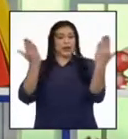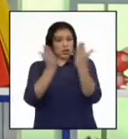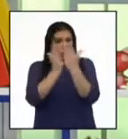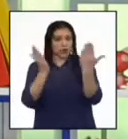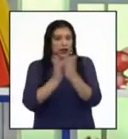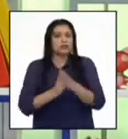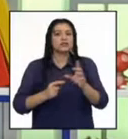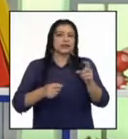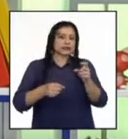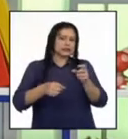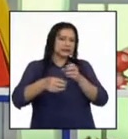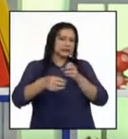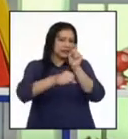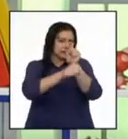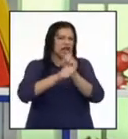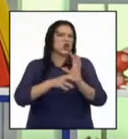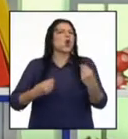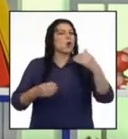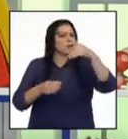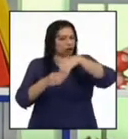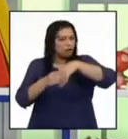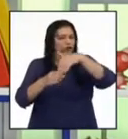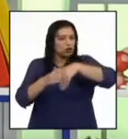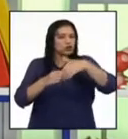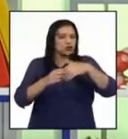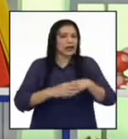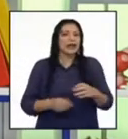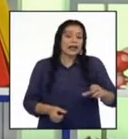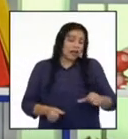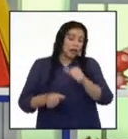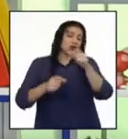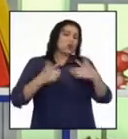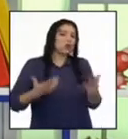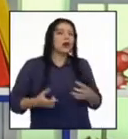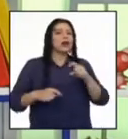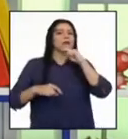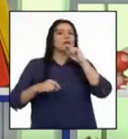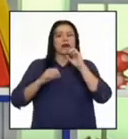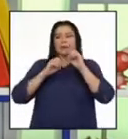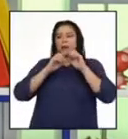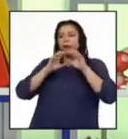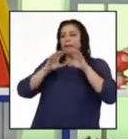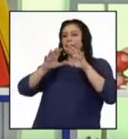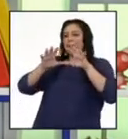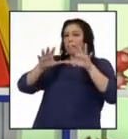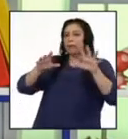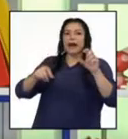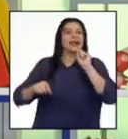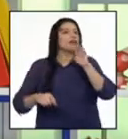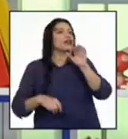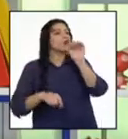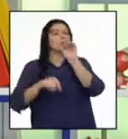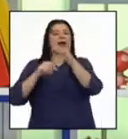las instruyeron acerca de cómo votar y en el informal las mujeres corrieron voces en las calles y advirtieron a otras por quién votar.